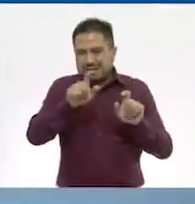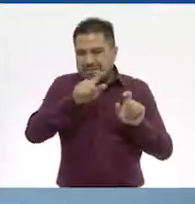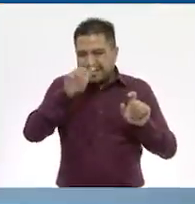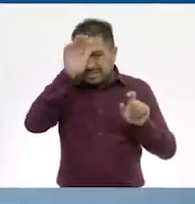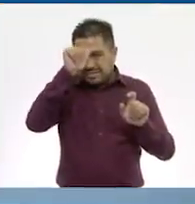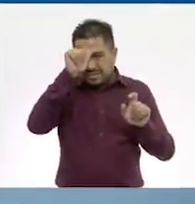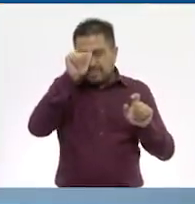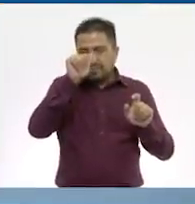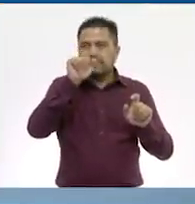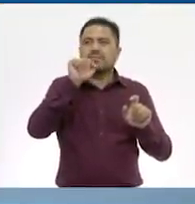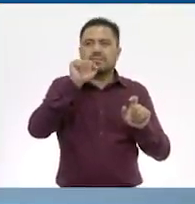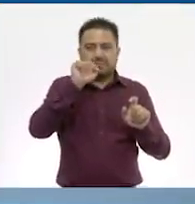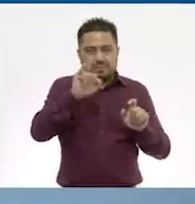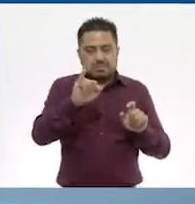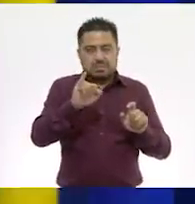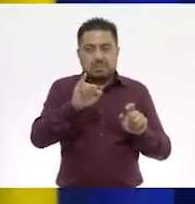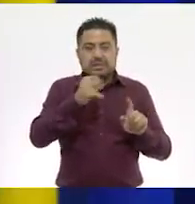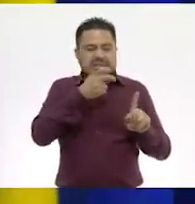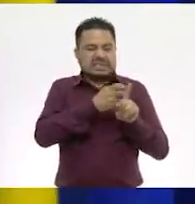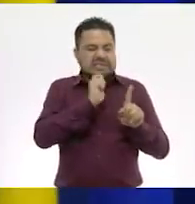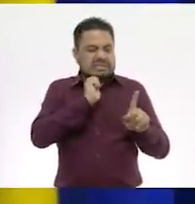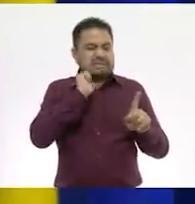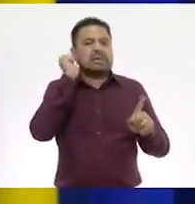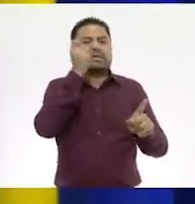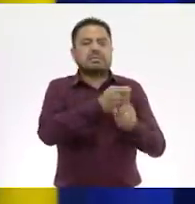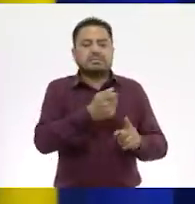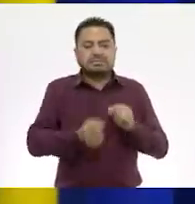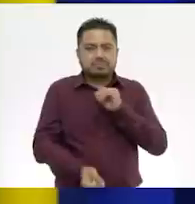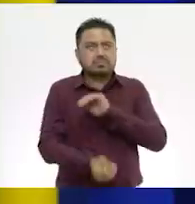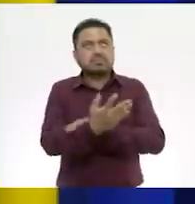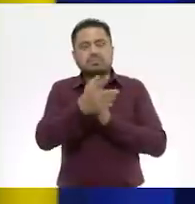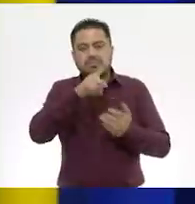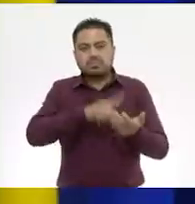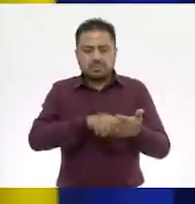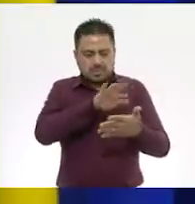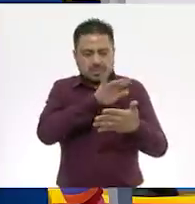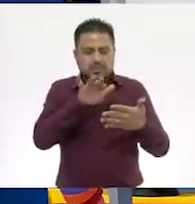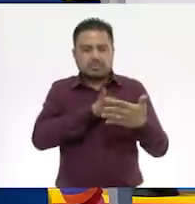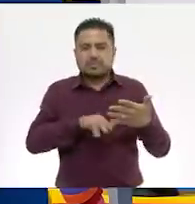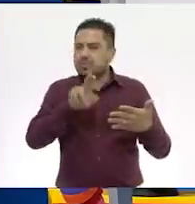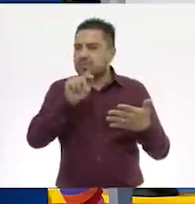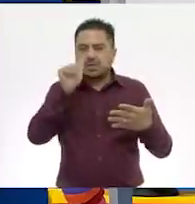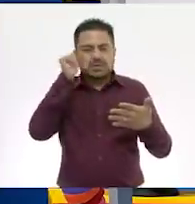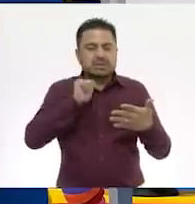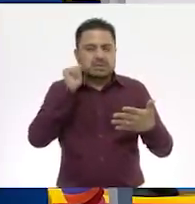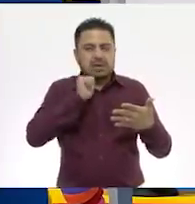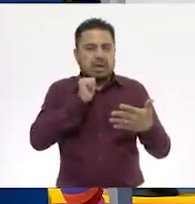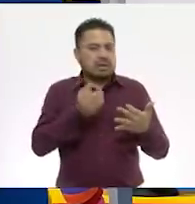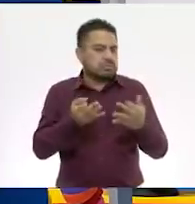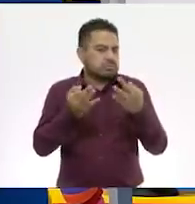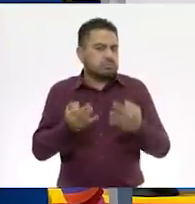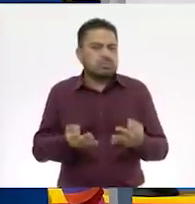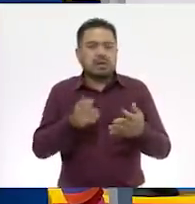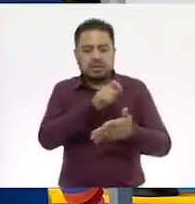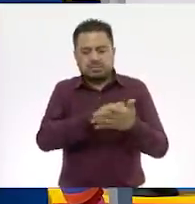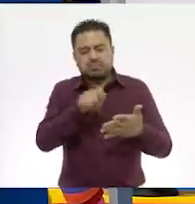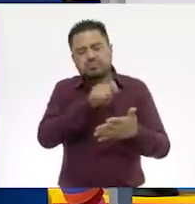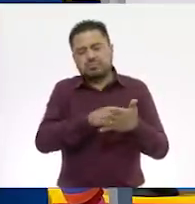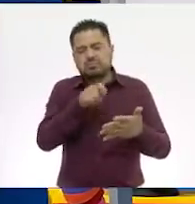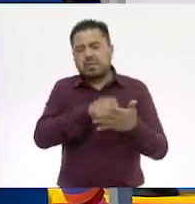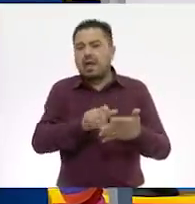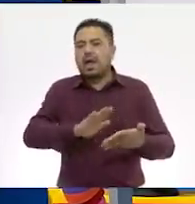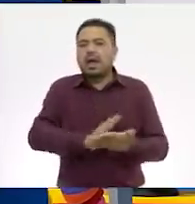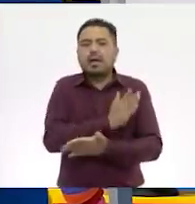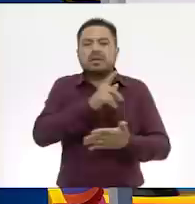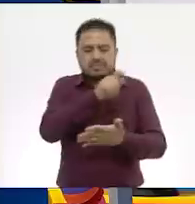¿Recuerdan? Sí. Sí. Eso significa que lo que aparece en el texto no siempre es literal. Lo que está escrito o que